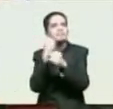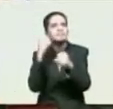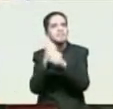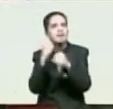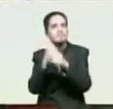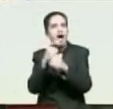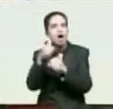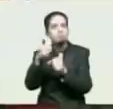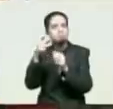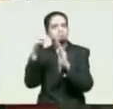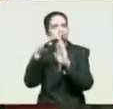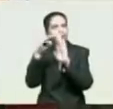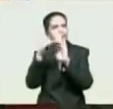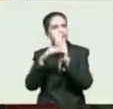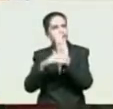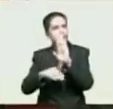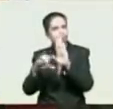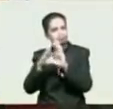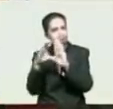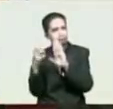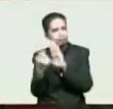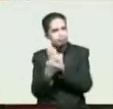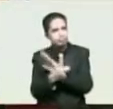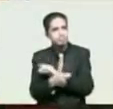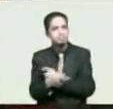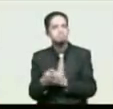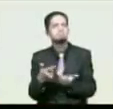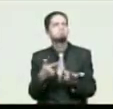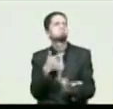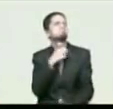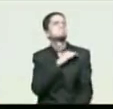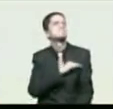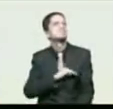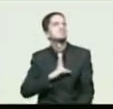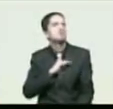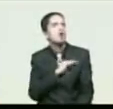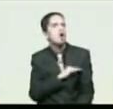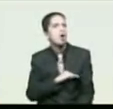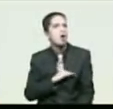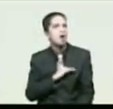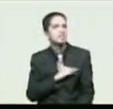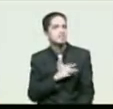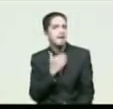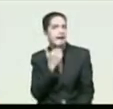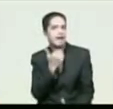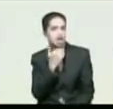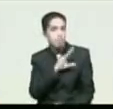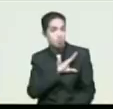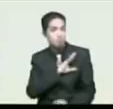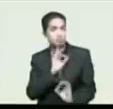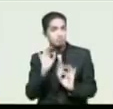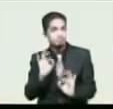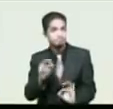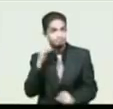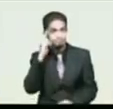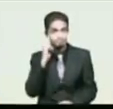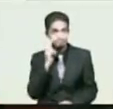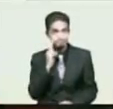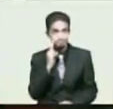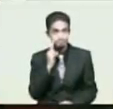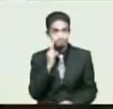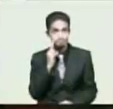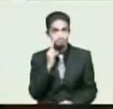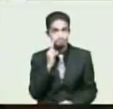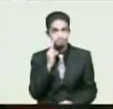haya quedado pendiente aquí. Las misiones, carácter bolivariano de nuestra Fuerza Armada Nacional Bolivariana, para que